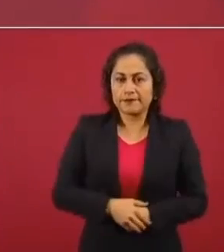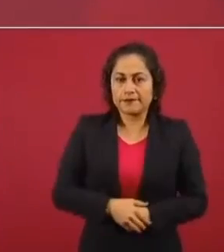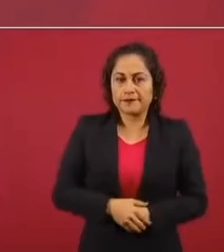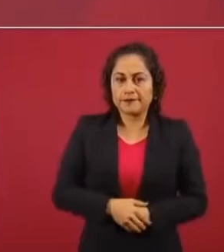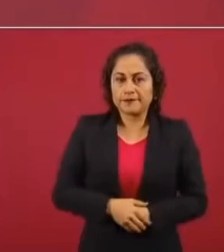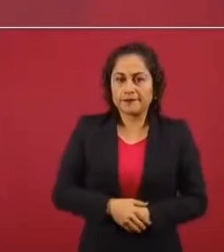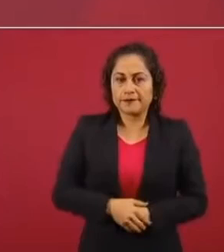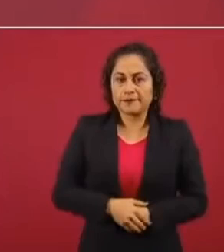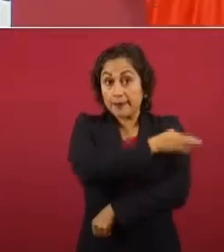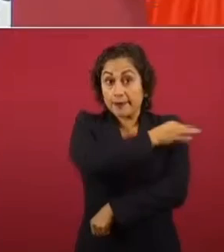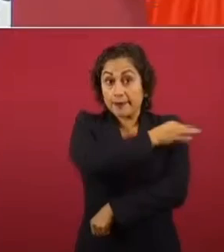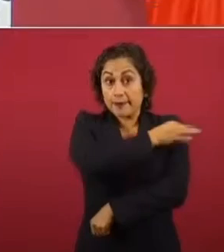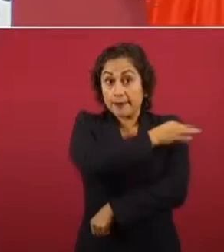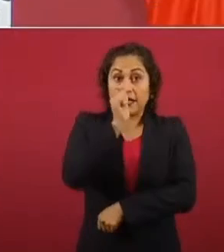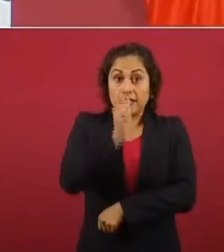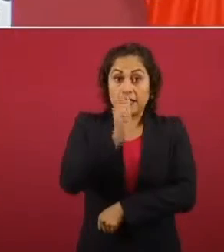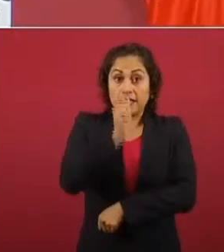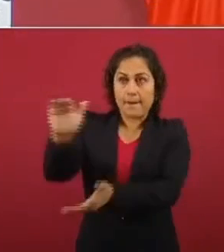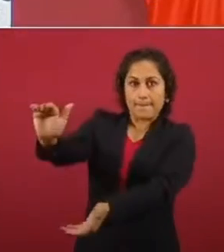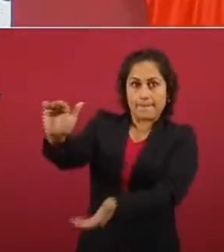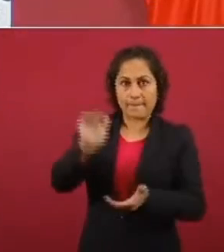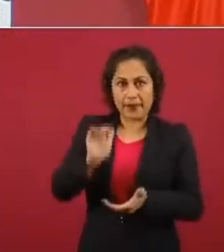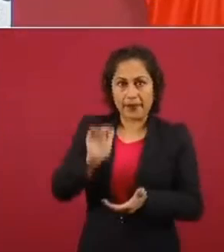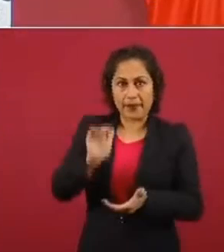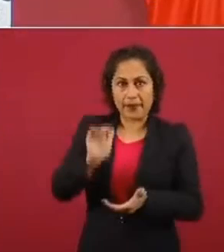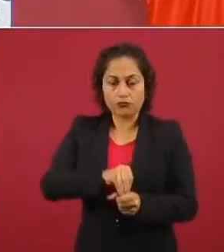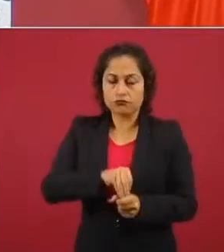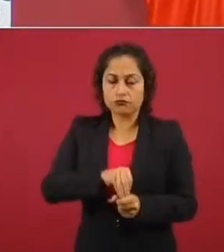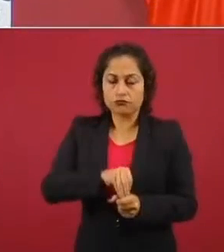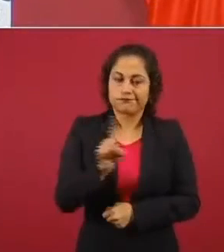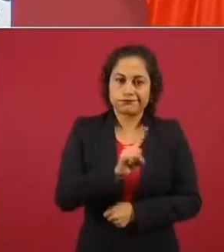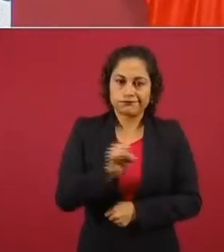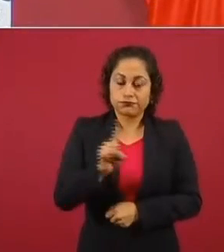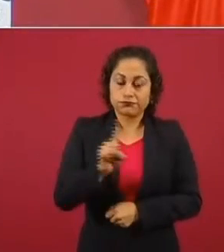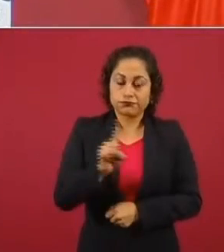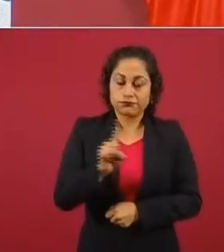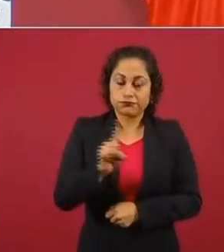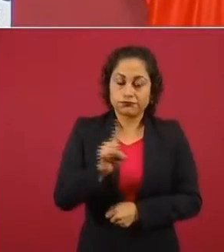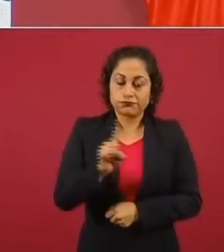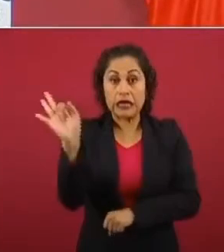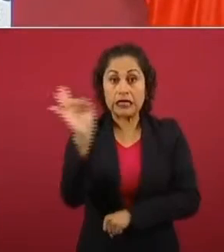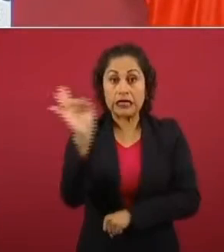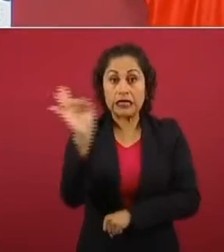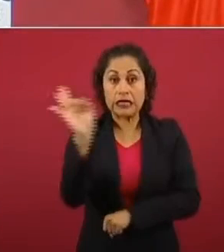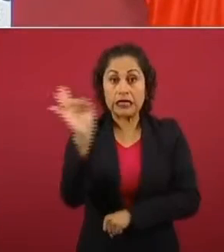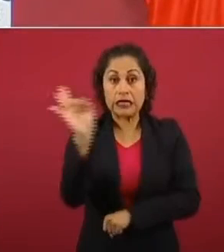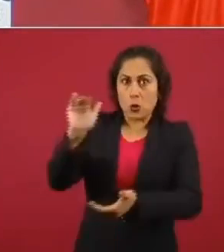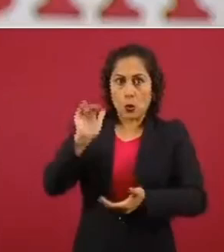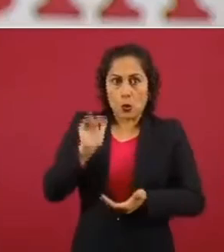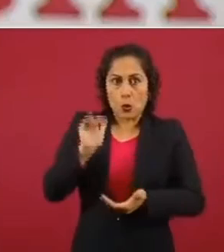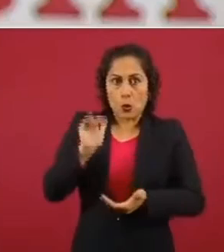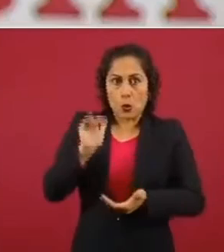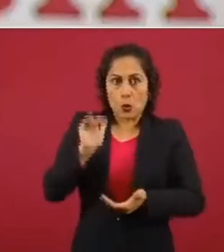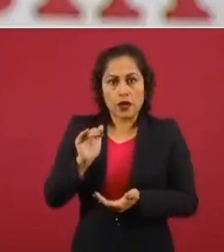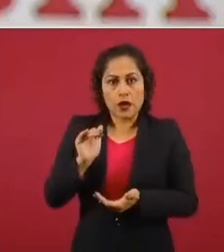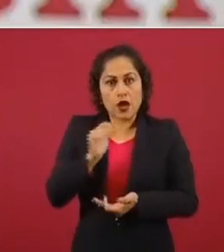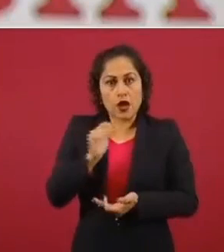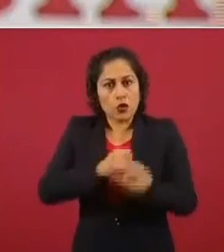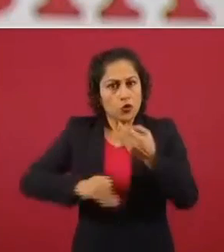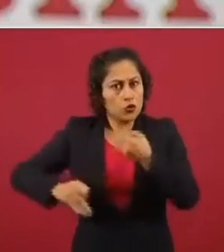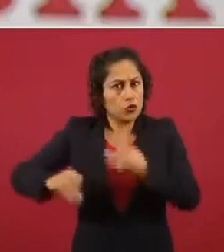no llegan en un solo golpe y aunque llegaran todas al mismo tiempo, no se pueden poner